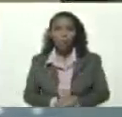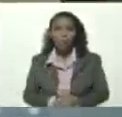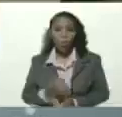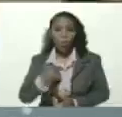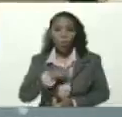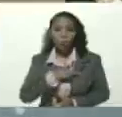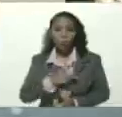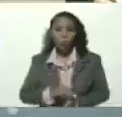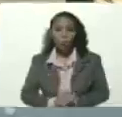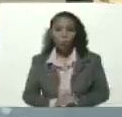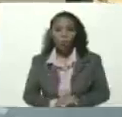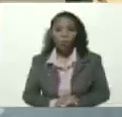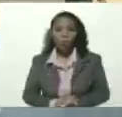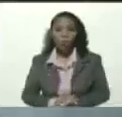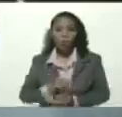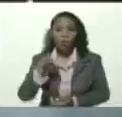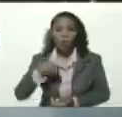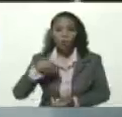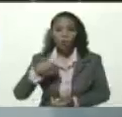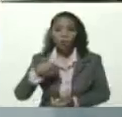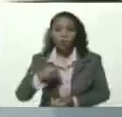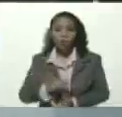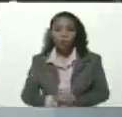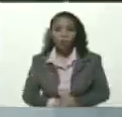Nosotros estamos,